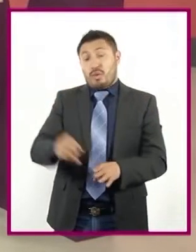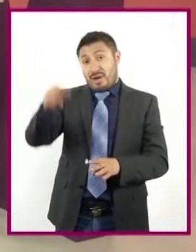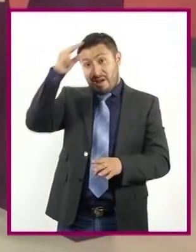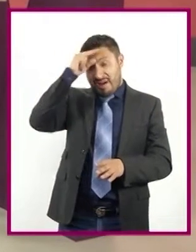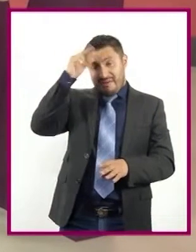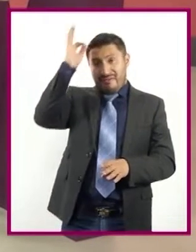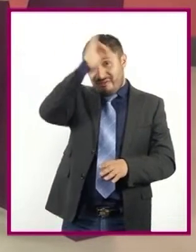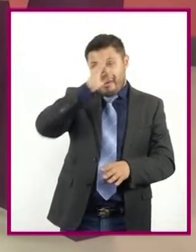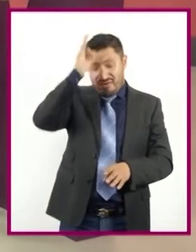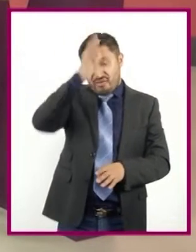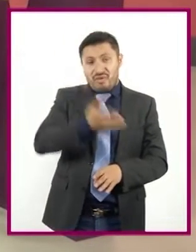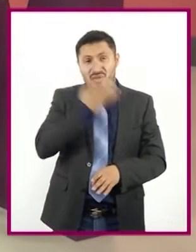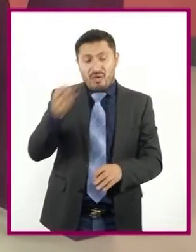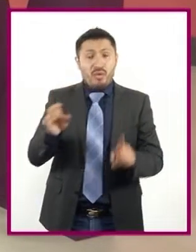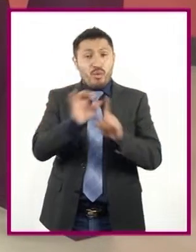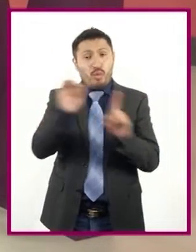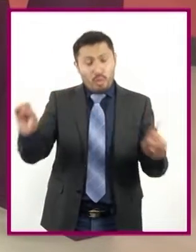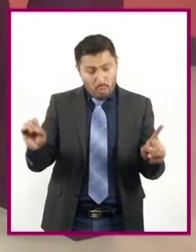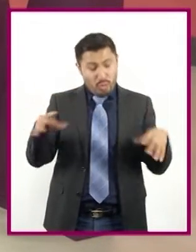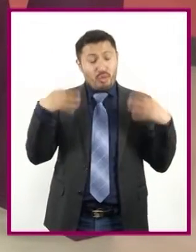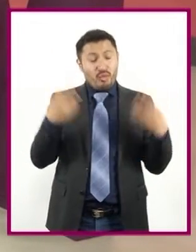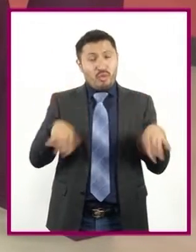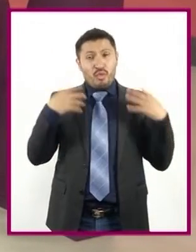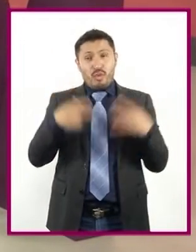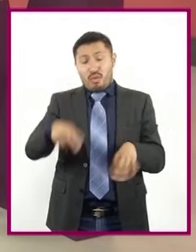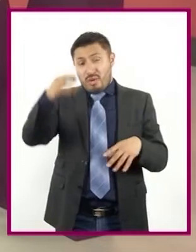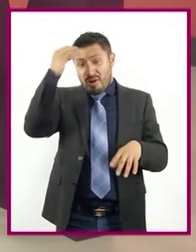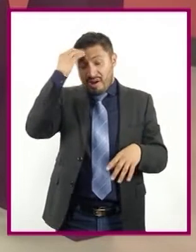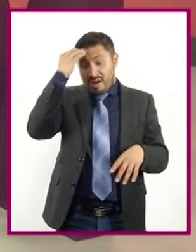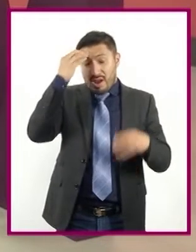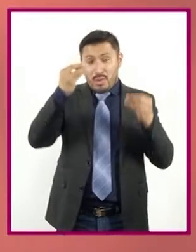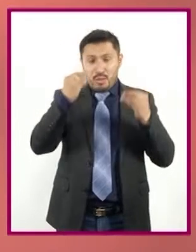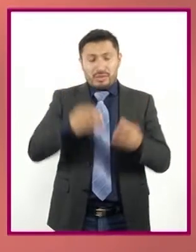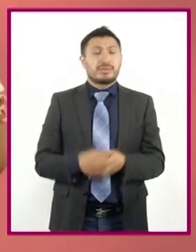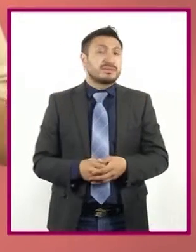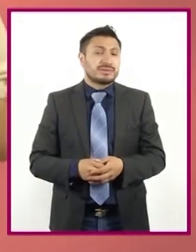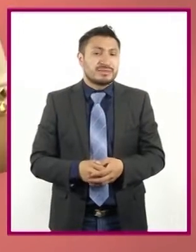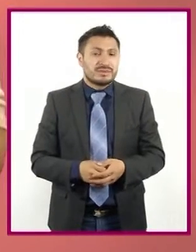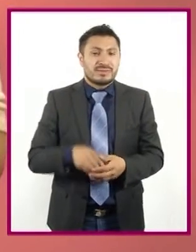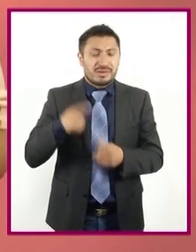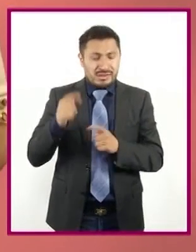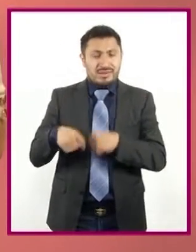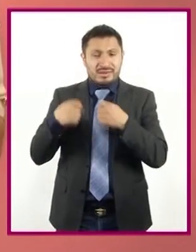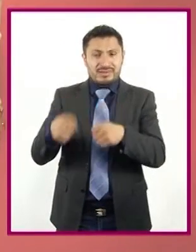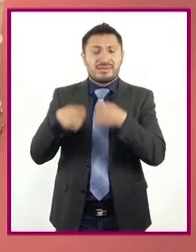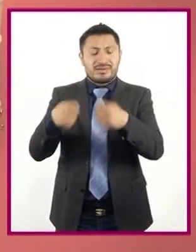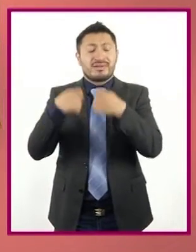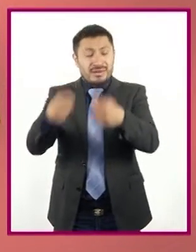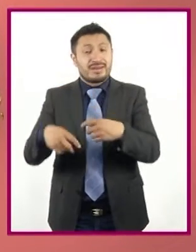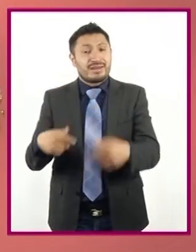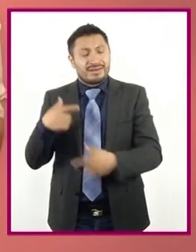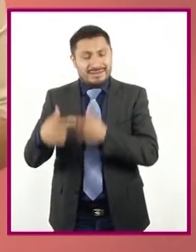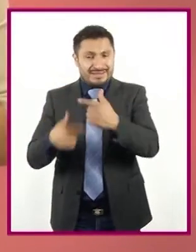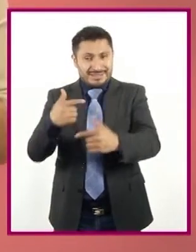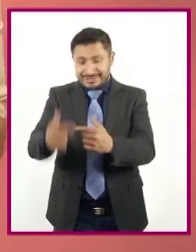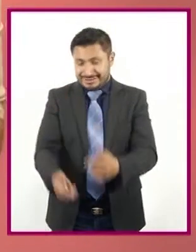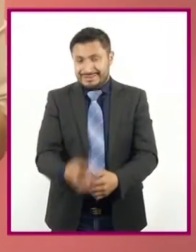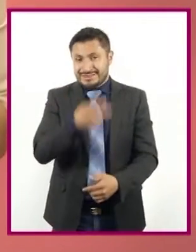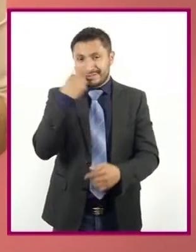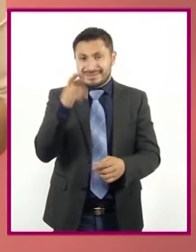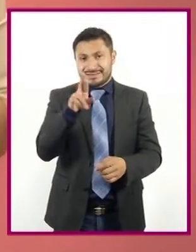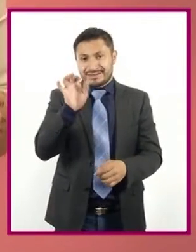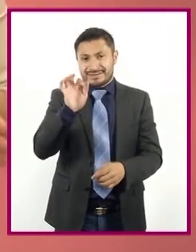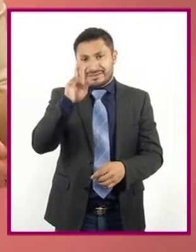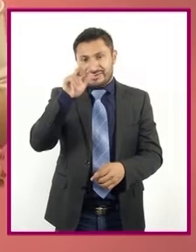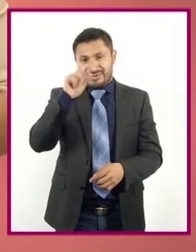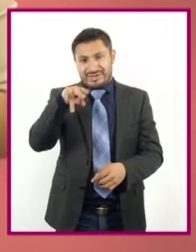ser enunciados sabios y verdaderos de uso común. Transmitir los refranes tradicionalmente de generación en generación